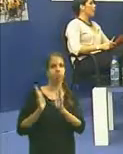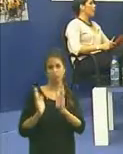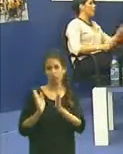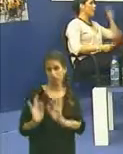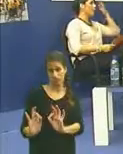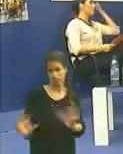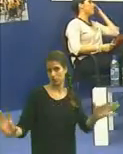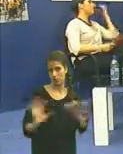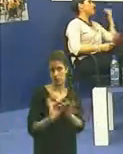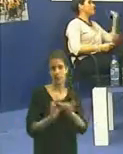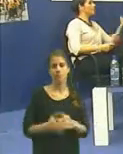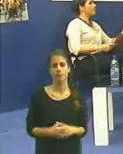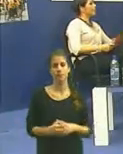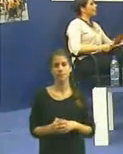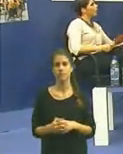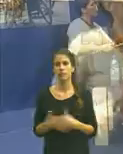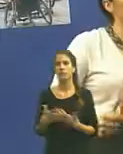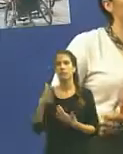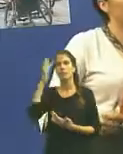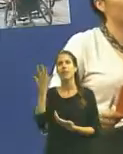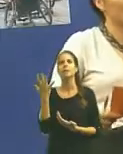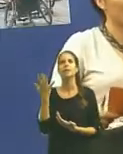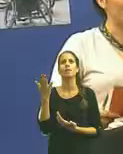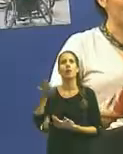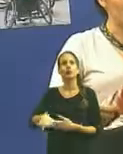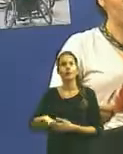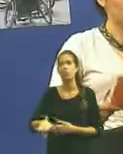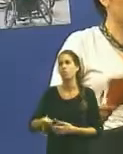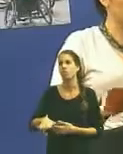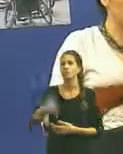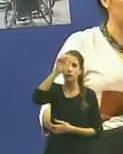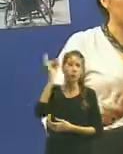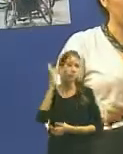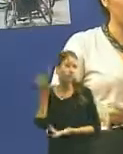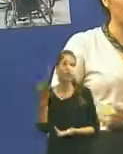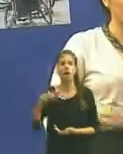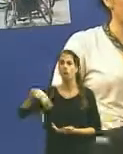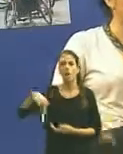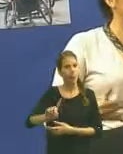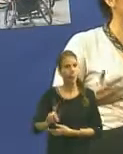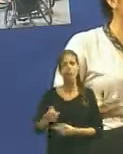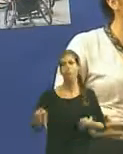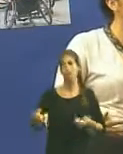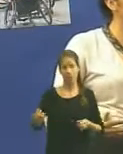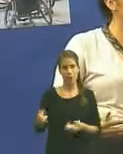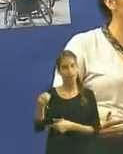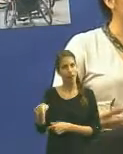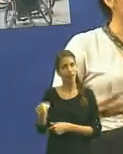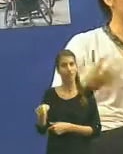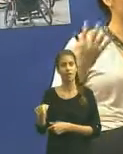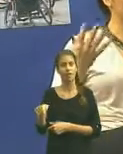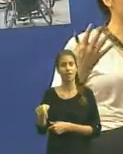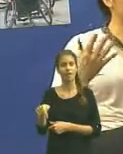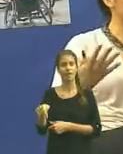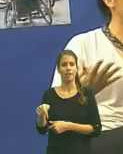Claro, porque es difícil imaginarse, ¿no?, que un niño que a lo mejor, o un niño o una niña que no camine, que vaya en silla de ruedas,